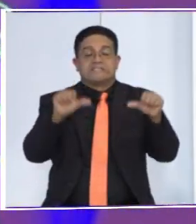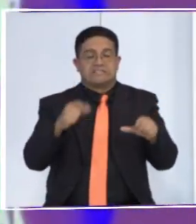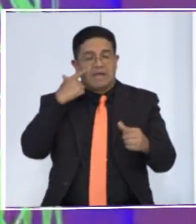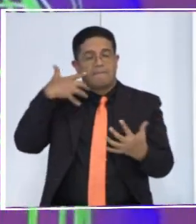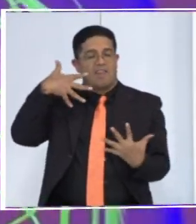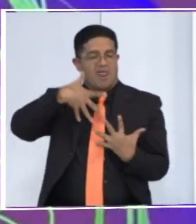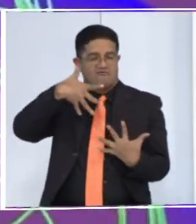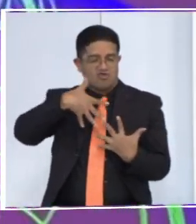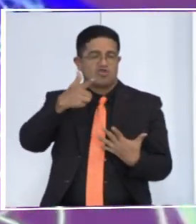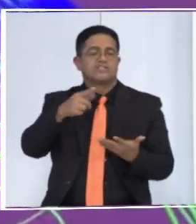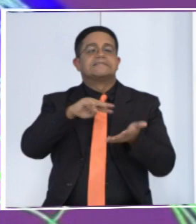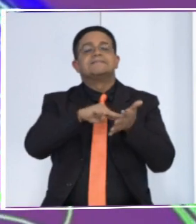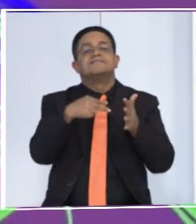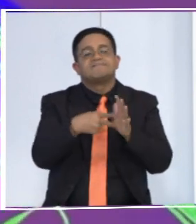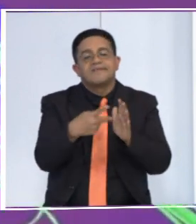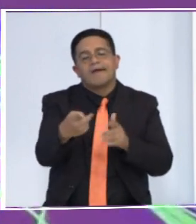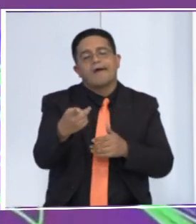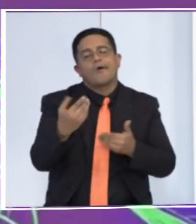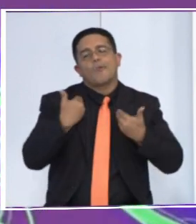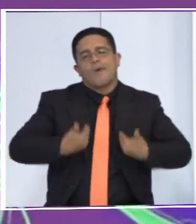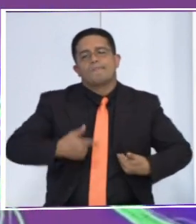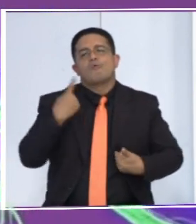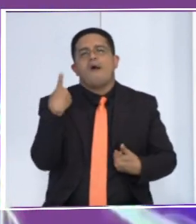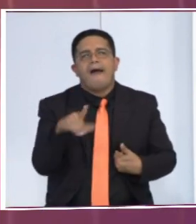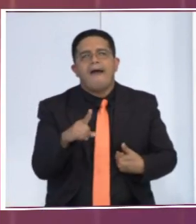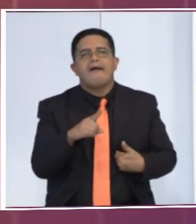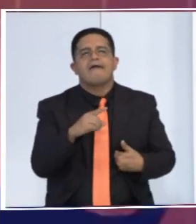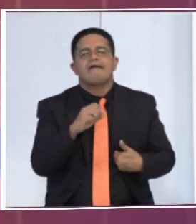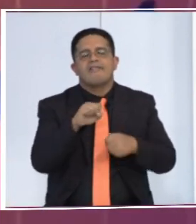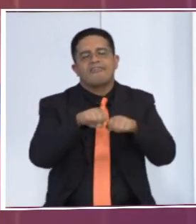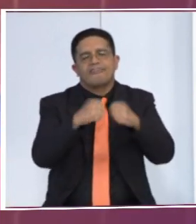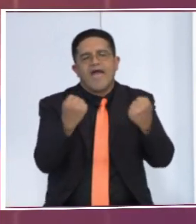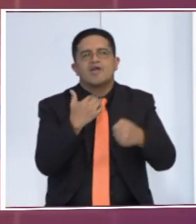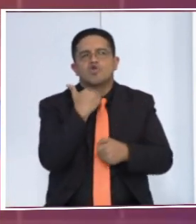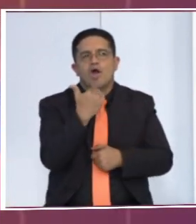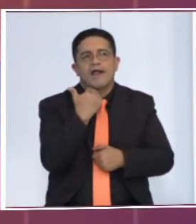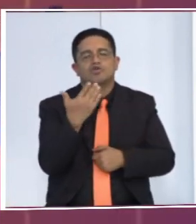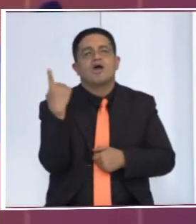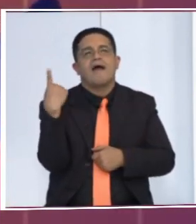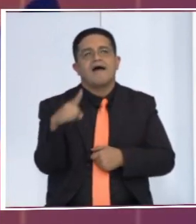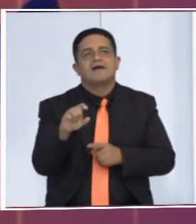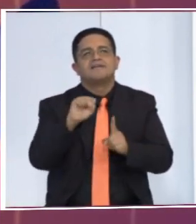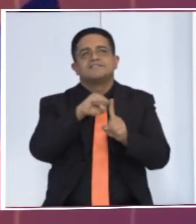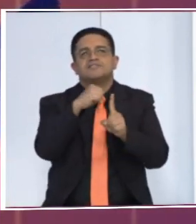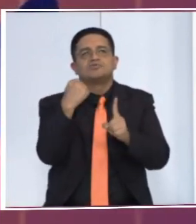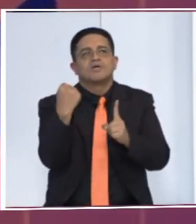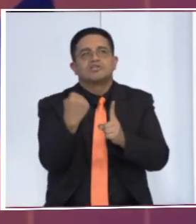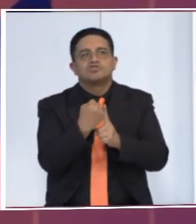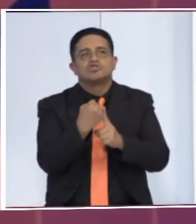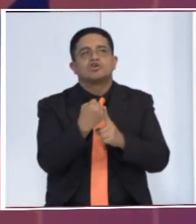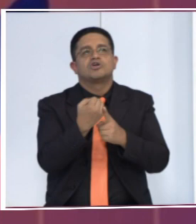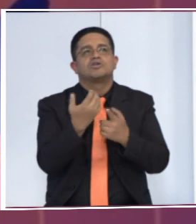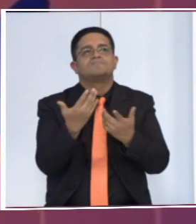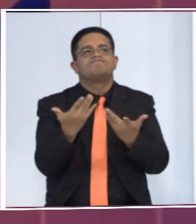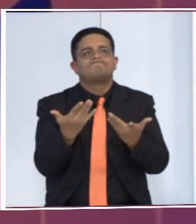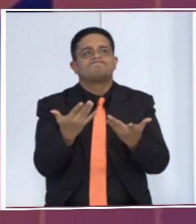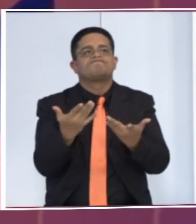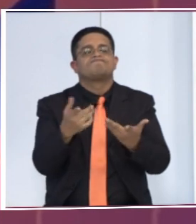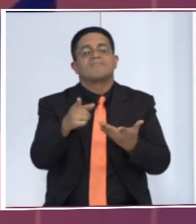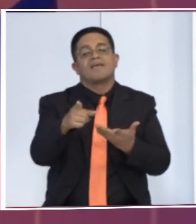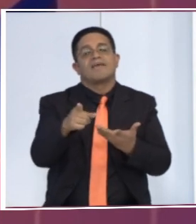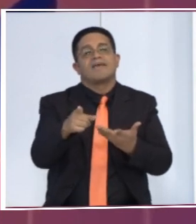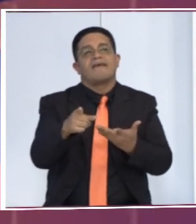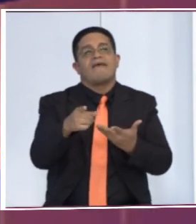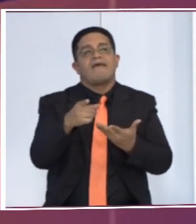indica que el cuerpo está sufriendo algún tipo de daño Existen algunas situaciones en las cuales persiste llegando a afectar diferentes